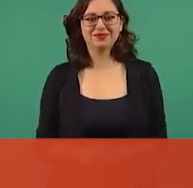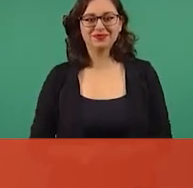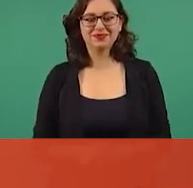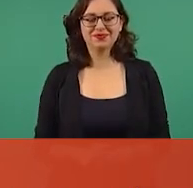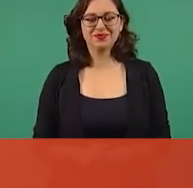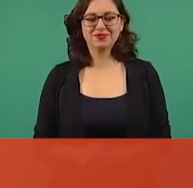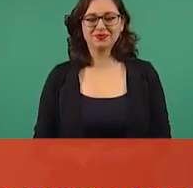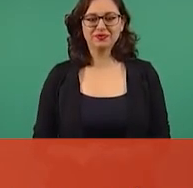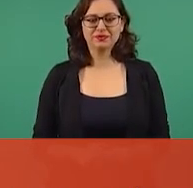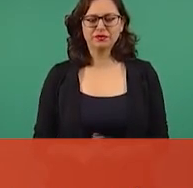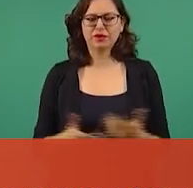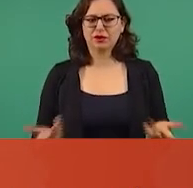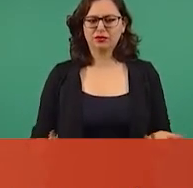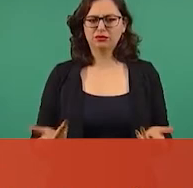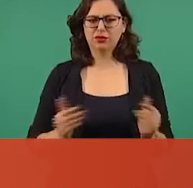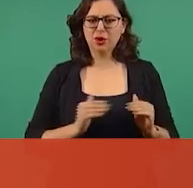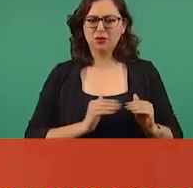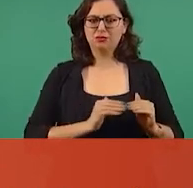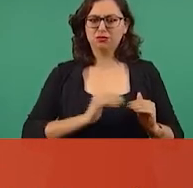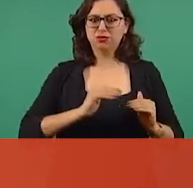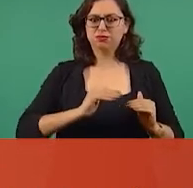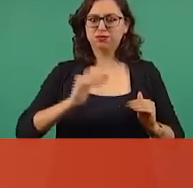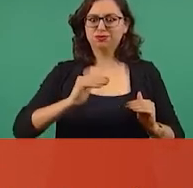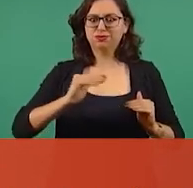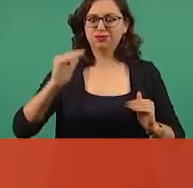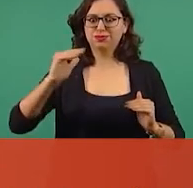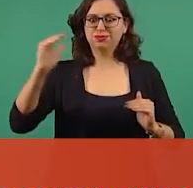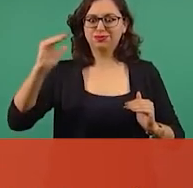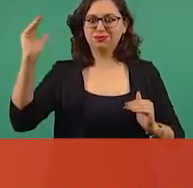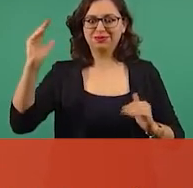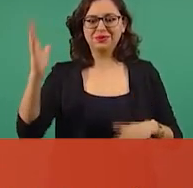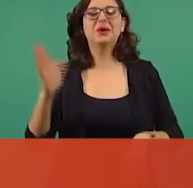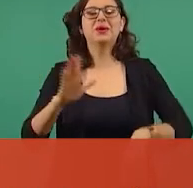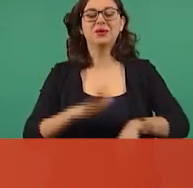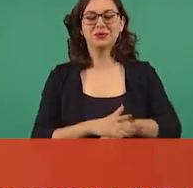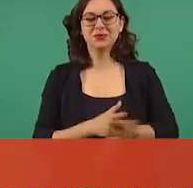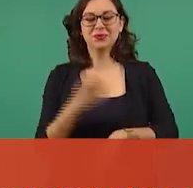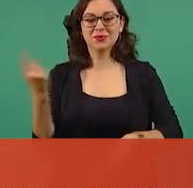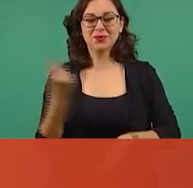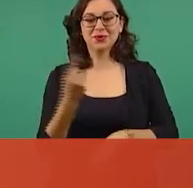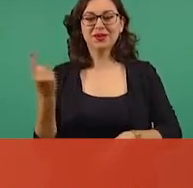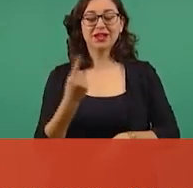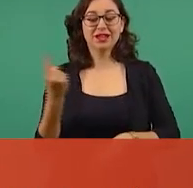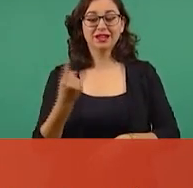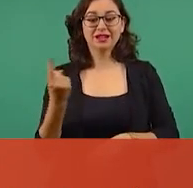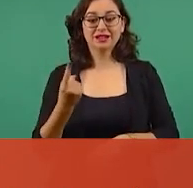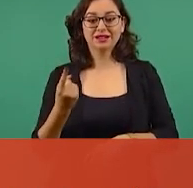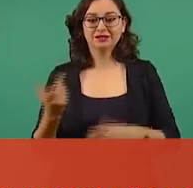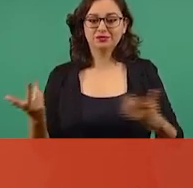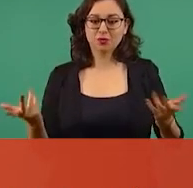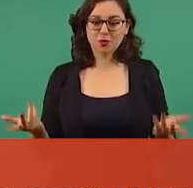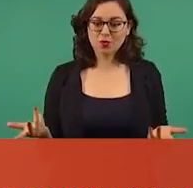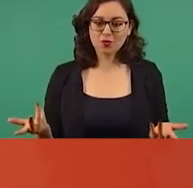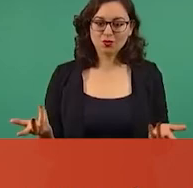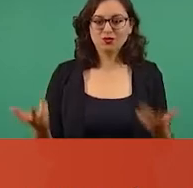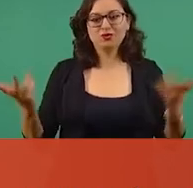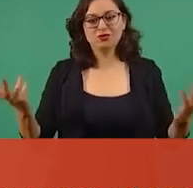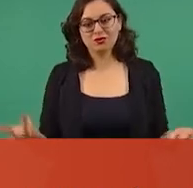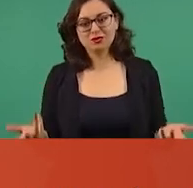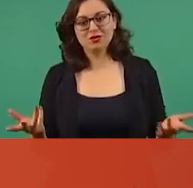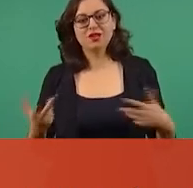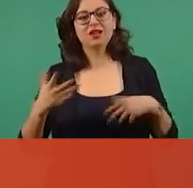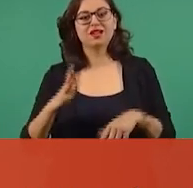¿Por qué está creciendo el número de vacunados? Porque se